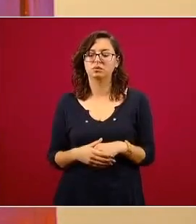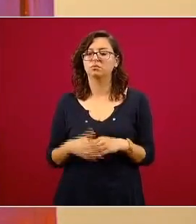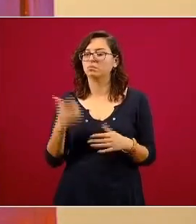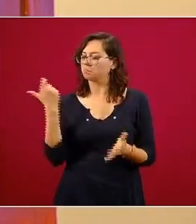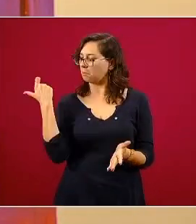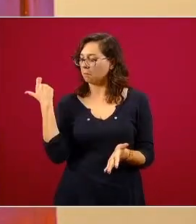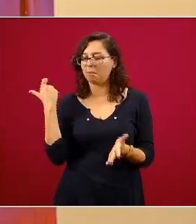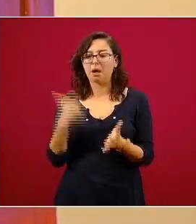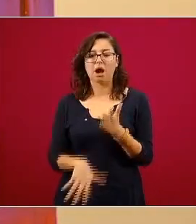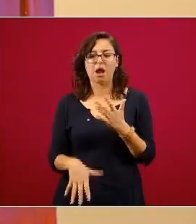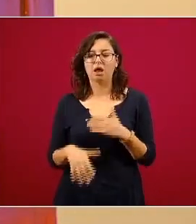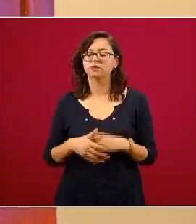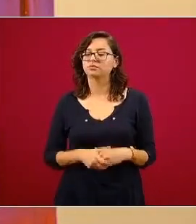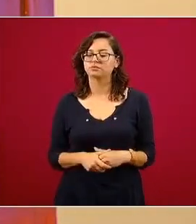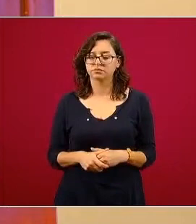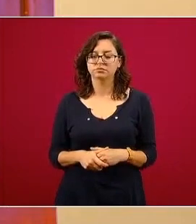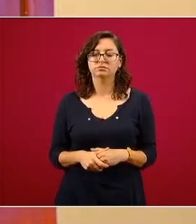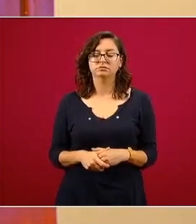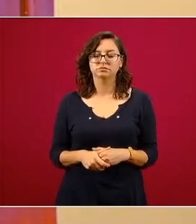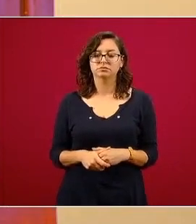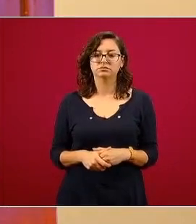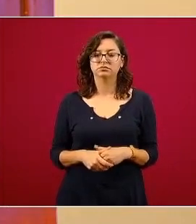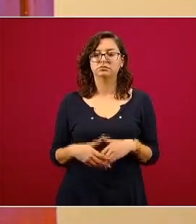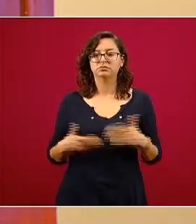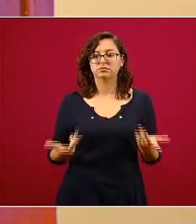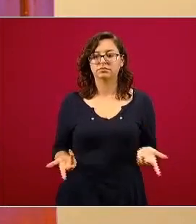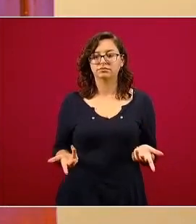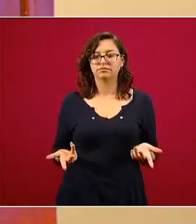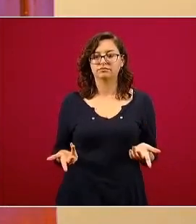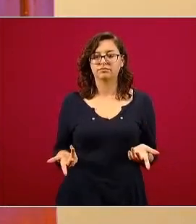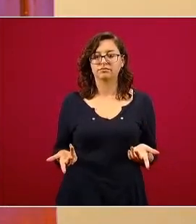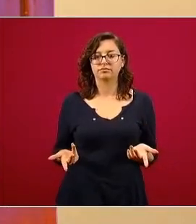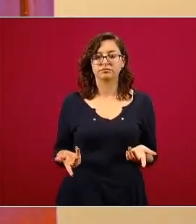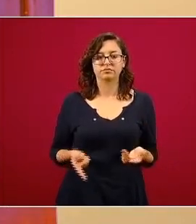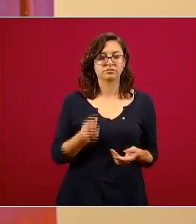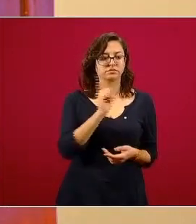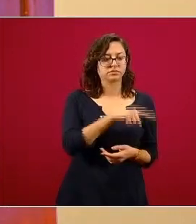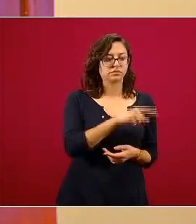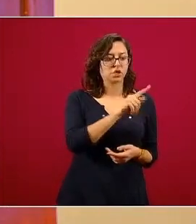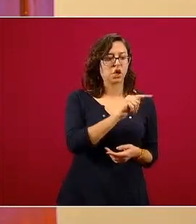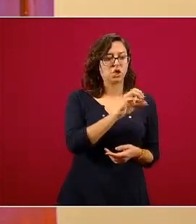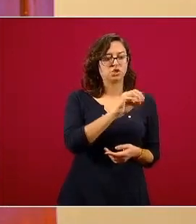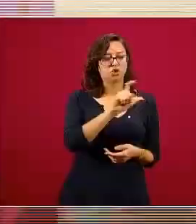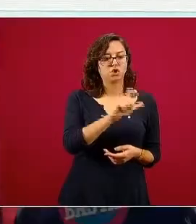tocilizumab. Estamos hablando aquí de 3 ceros de diferencia o más.